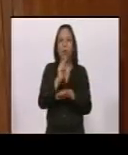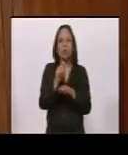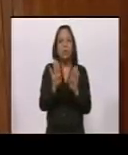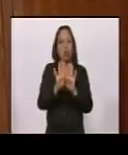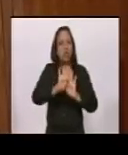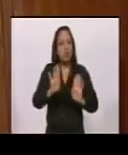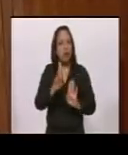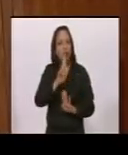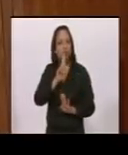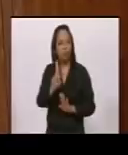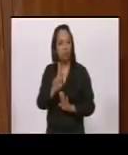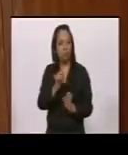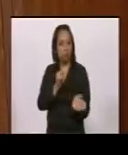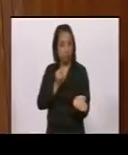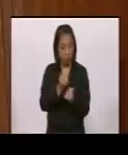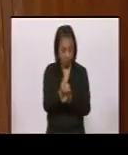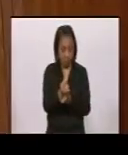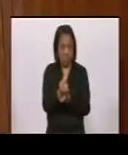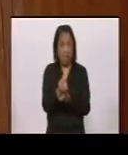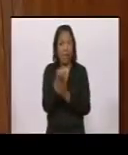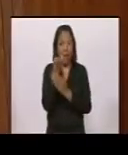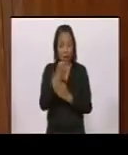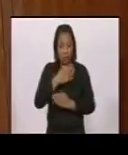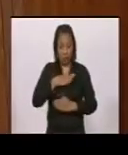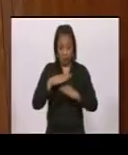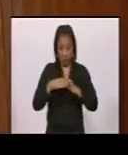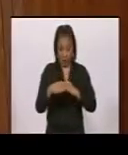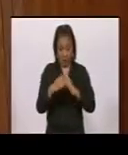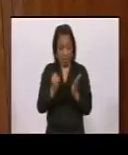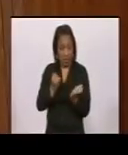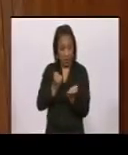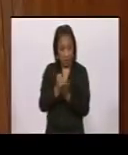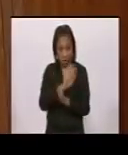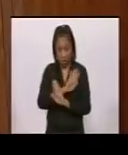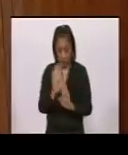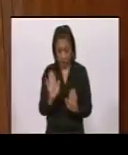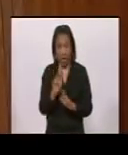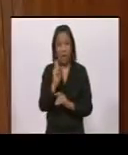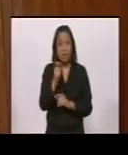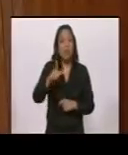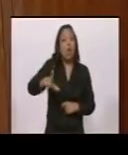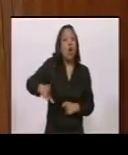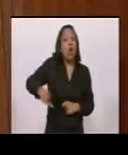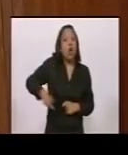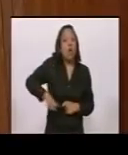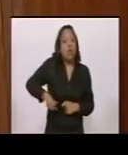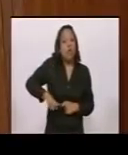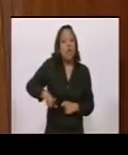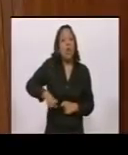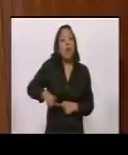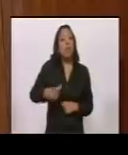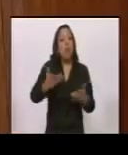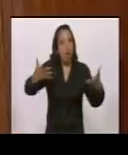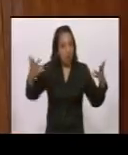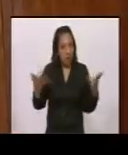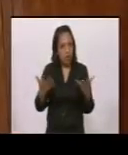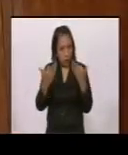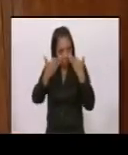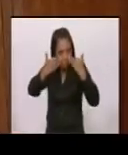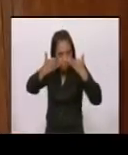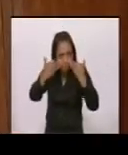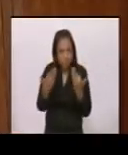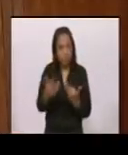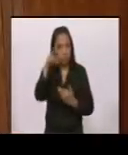resultados. Una democracia de resultados en la que el gobierno responda con hechos,